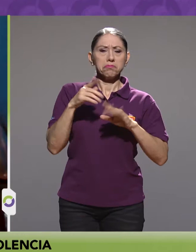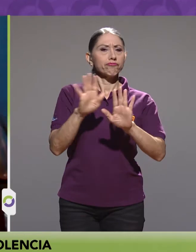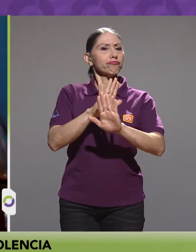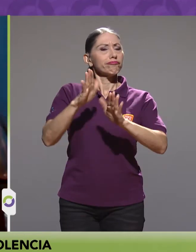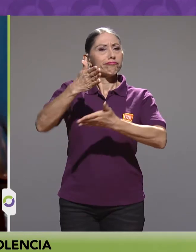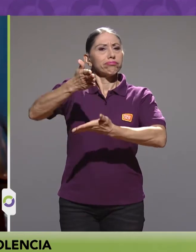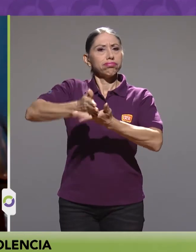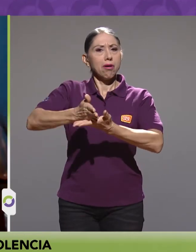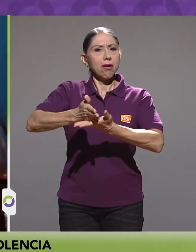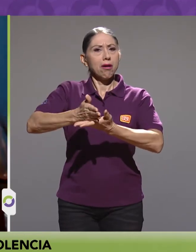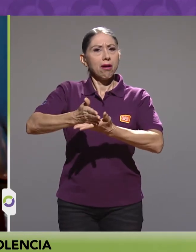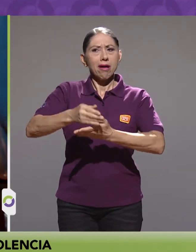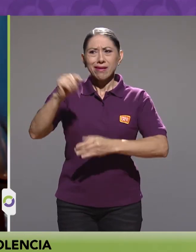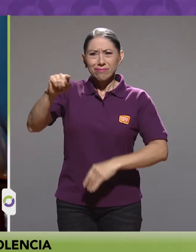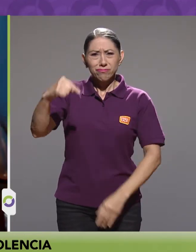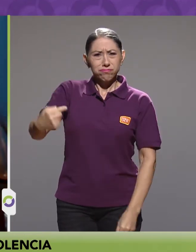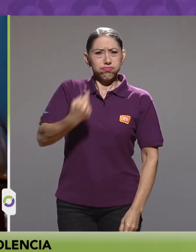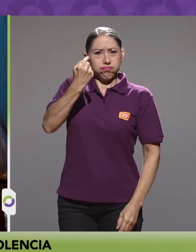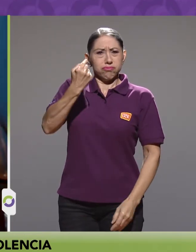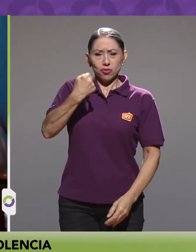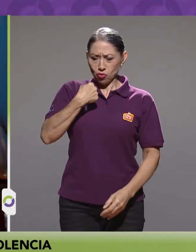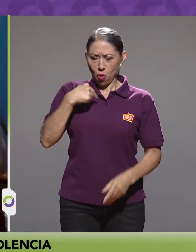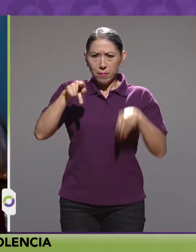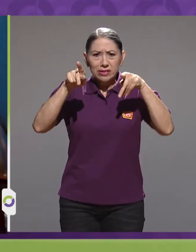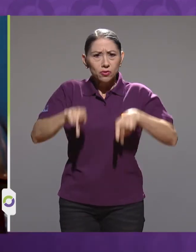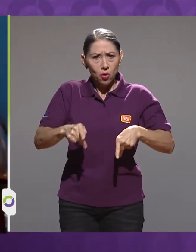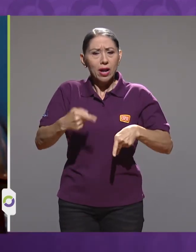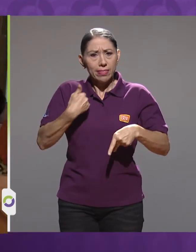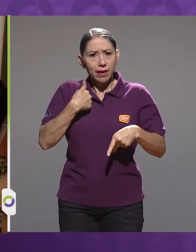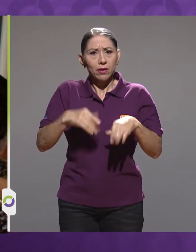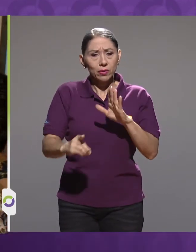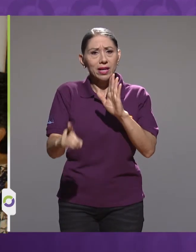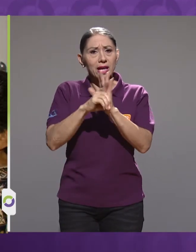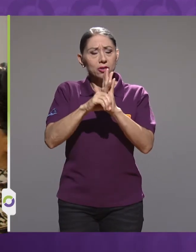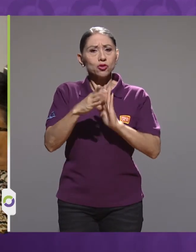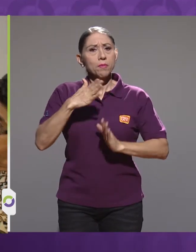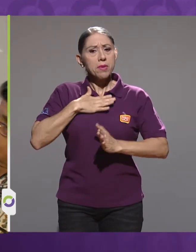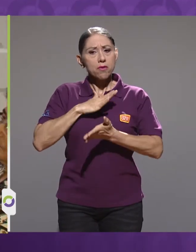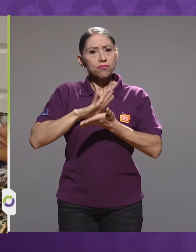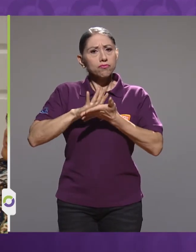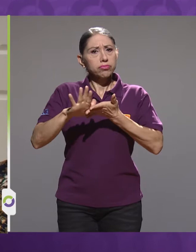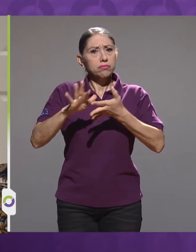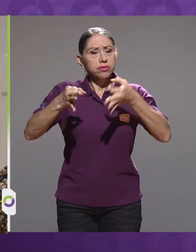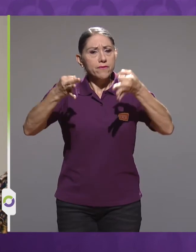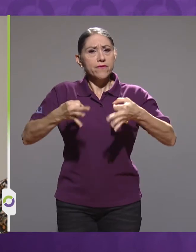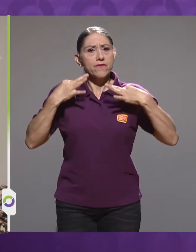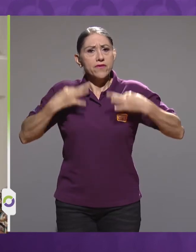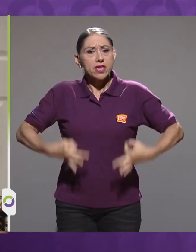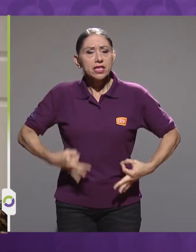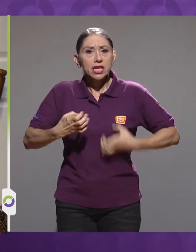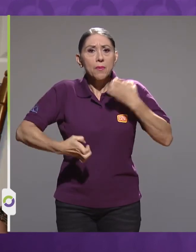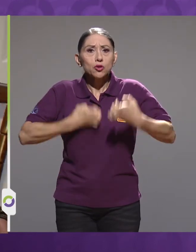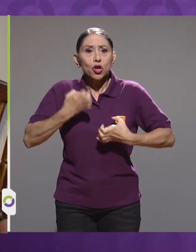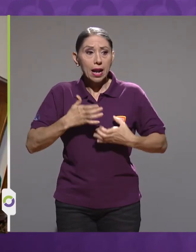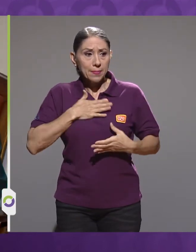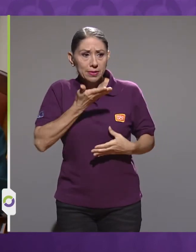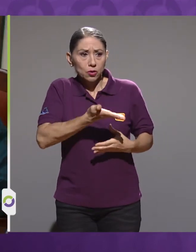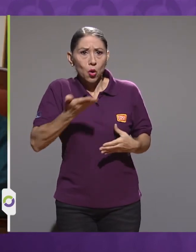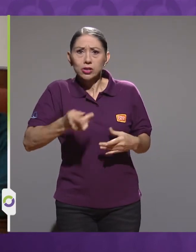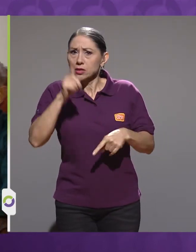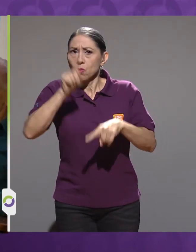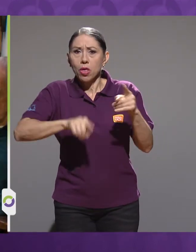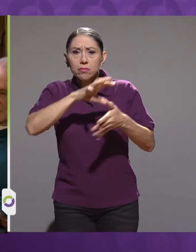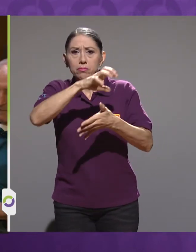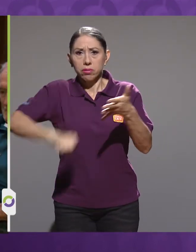una razón por la que yo tenga que estar siendo violentada como persona en mis derechos, en mi integridad física, emocional o en mi